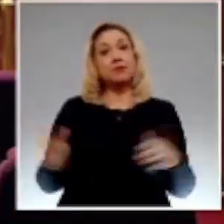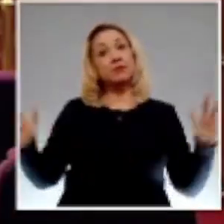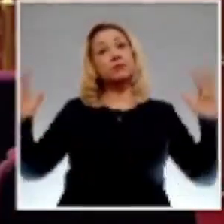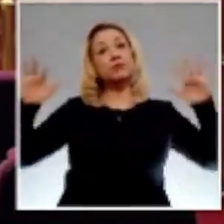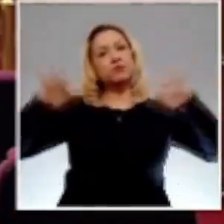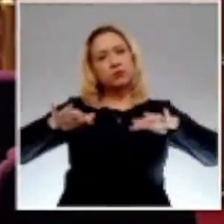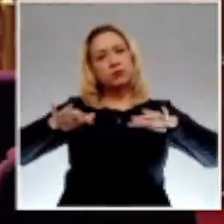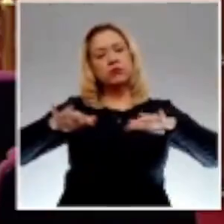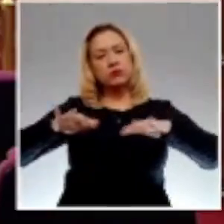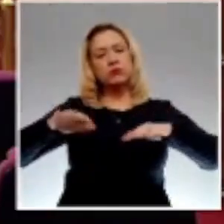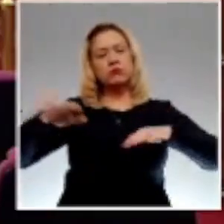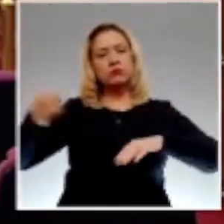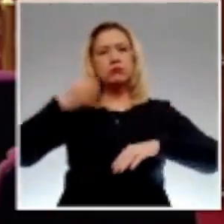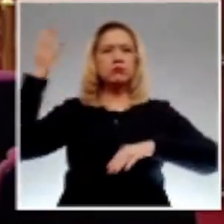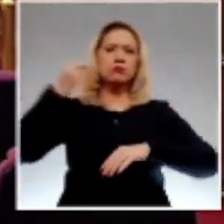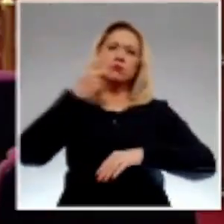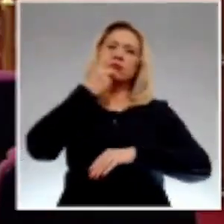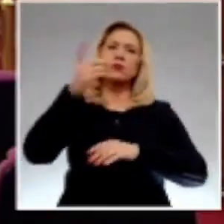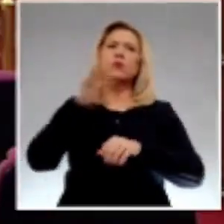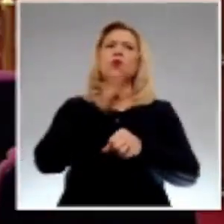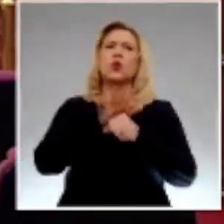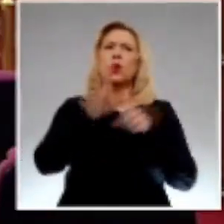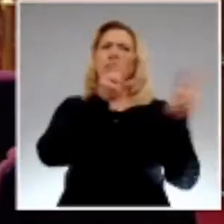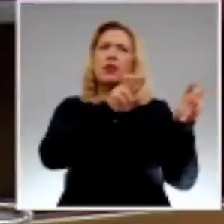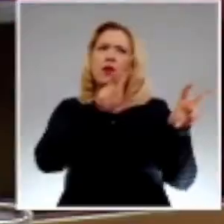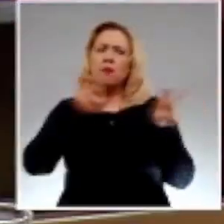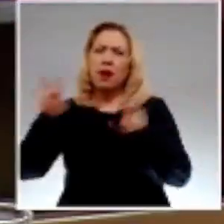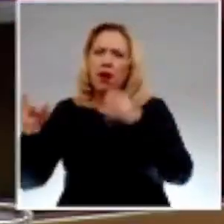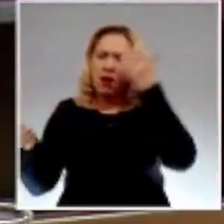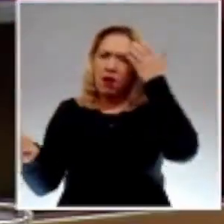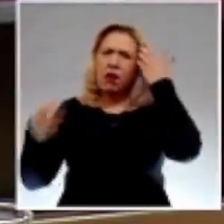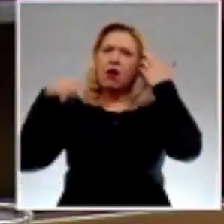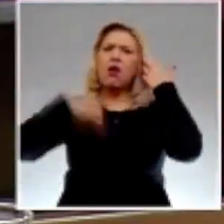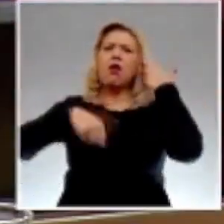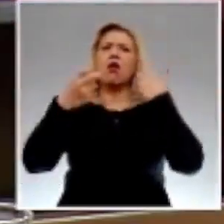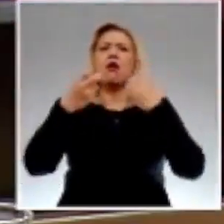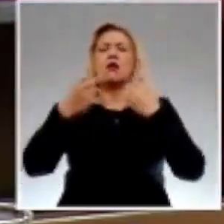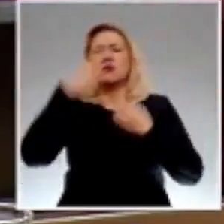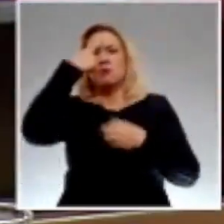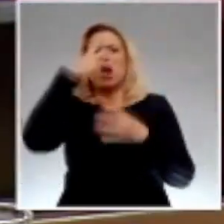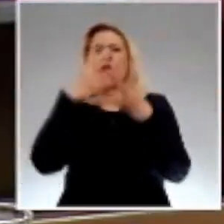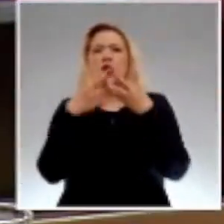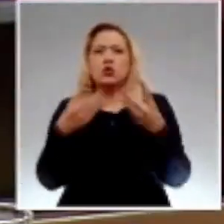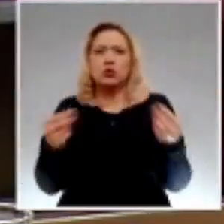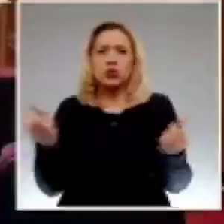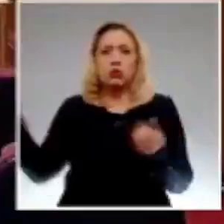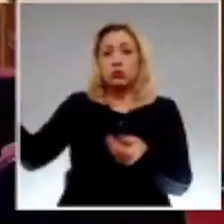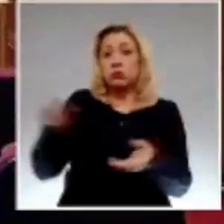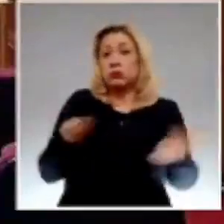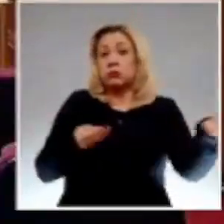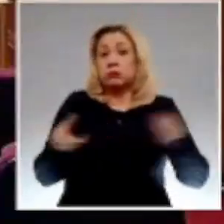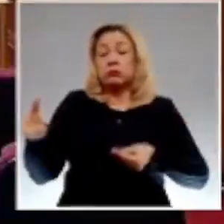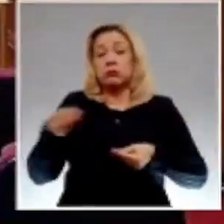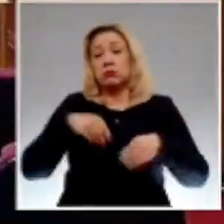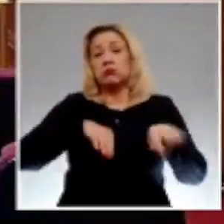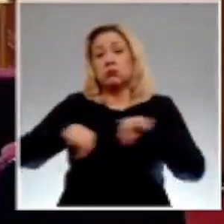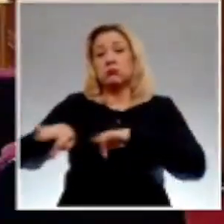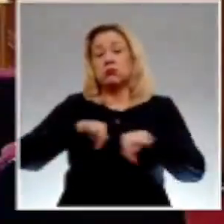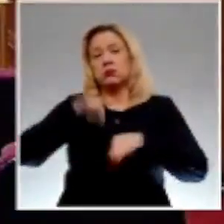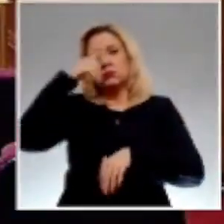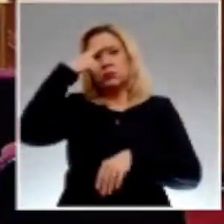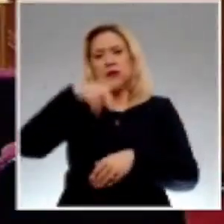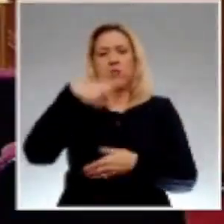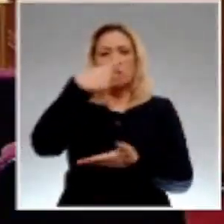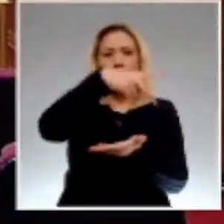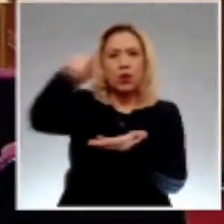algunos asuntos que resolvería la Corte en este periodo de sesiones y que son relevantes para el ejercicio de derechos y para el equilibrio entre los